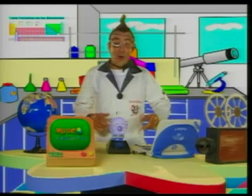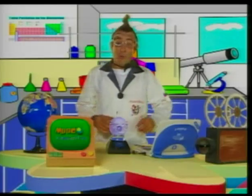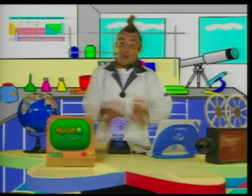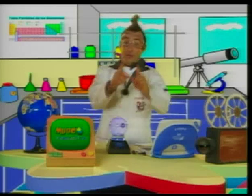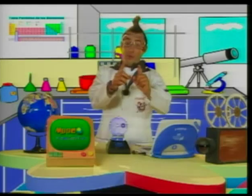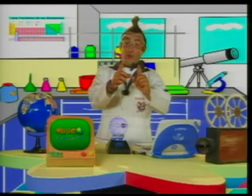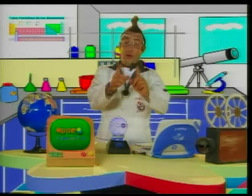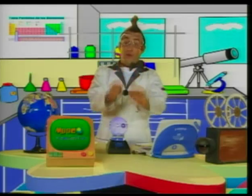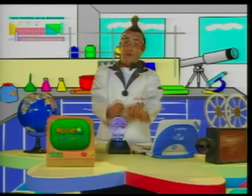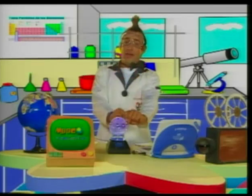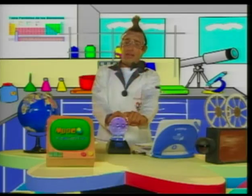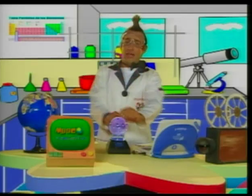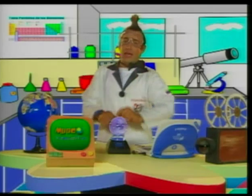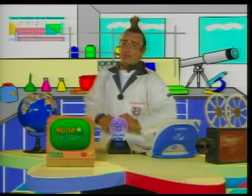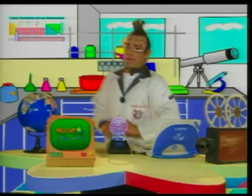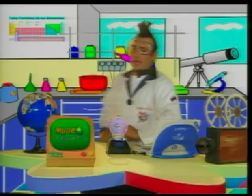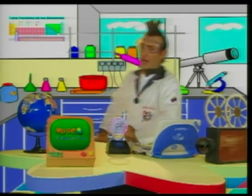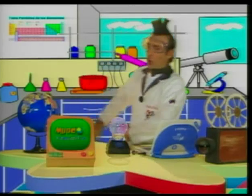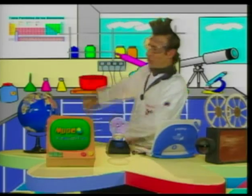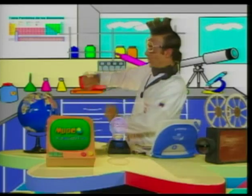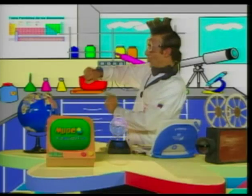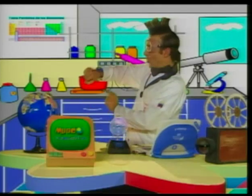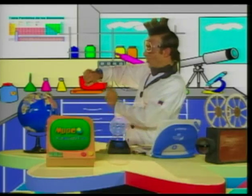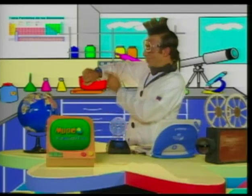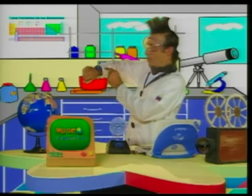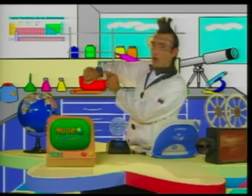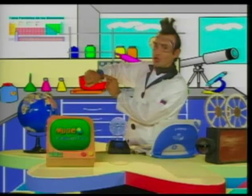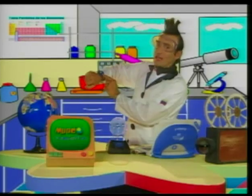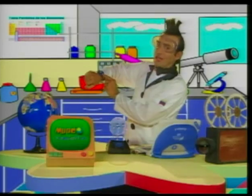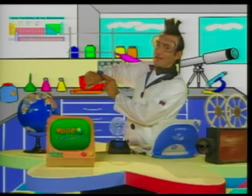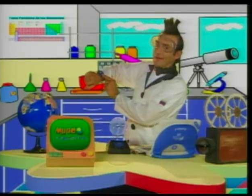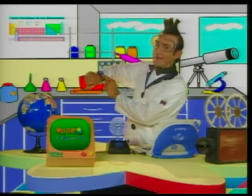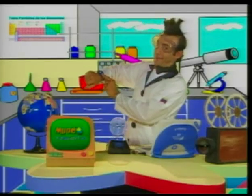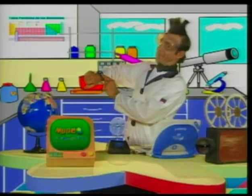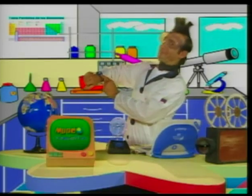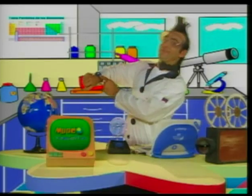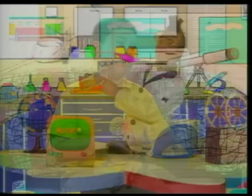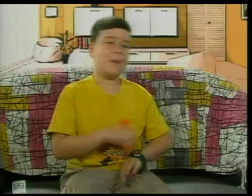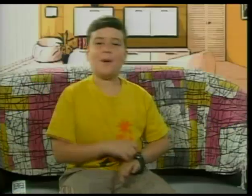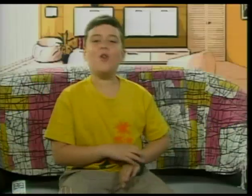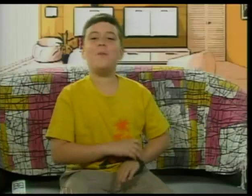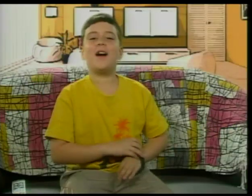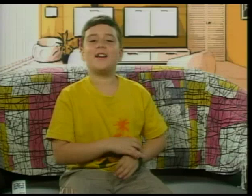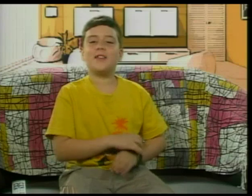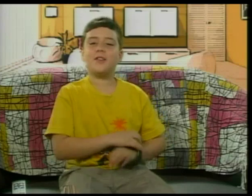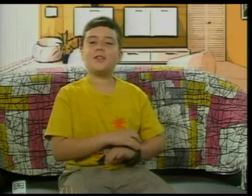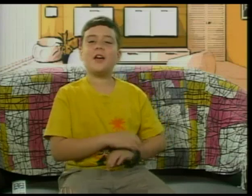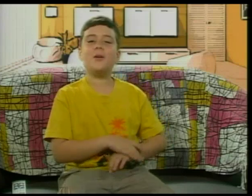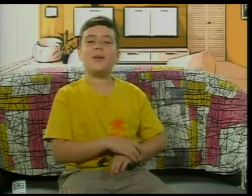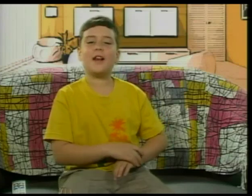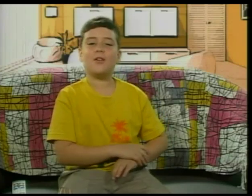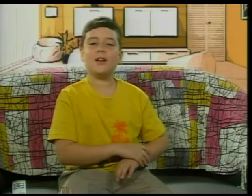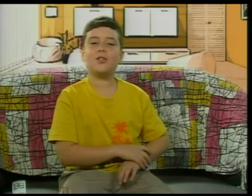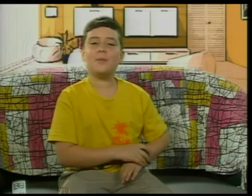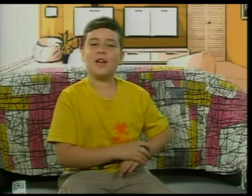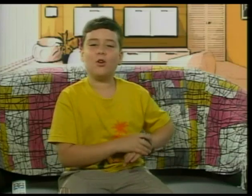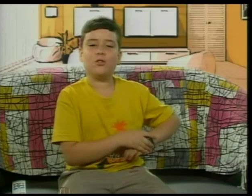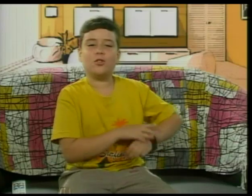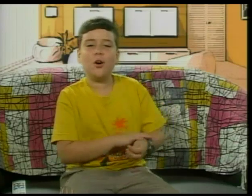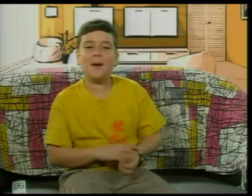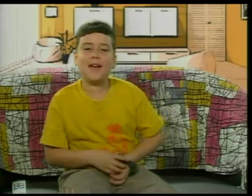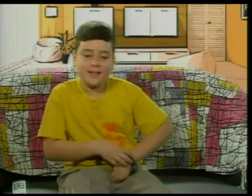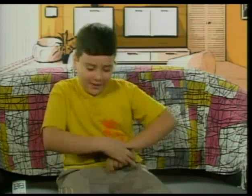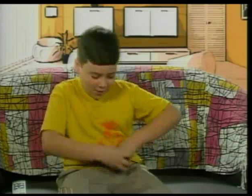claro! Por ejemplo, fíjate en mi reloj de sol portátil. Papá Upa, ya yo tengo mi reloj